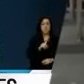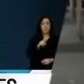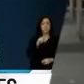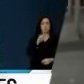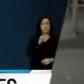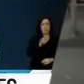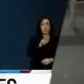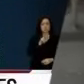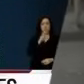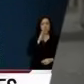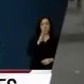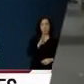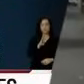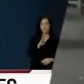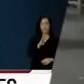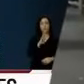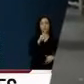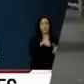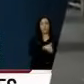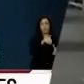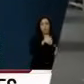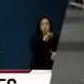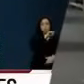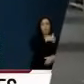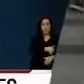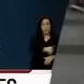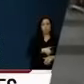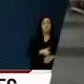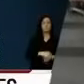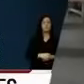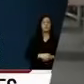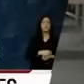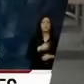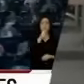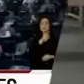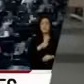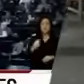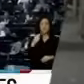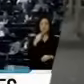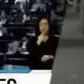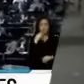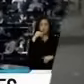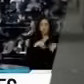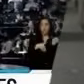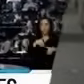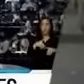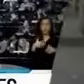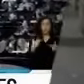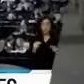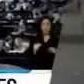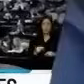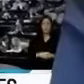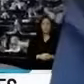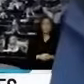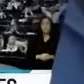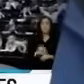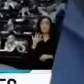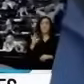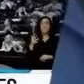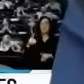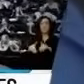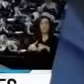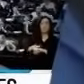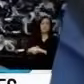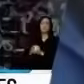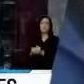Argentina, la verdad, no es negocio y es lo peor que te puede pasar en el sentido de que se te acorta muchísimo el ritmo de vida